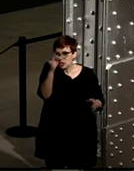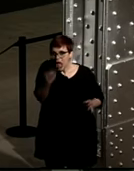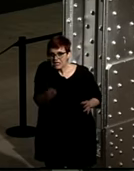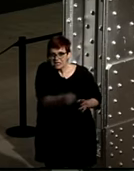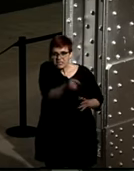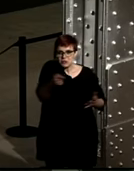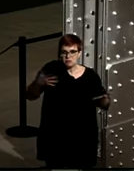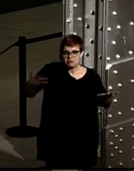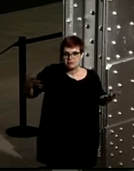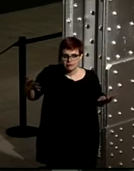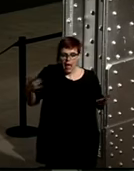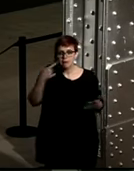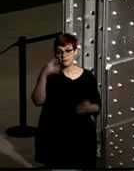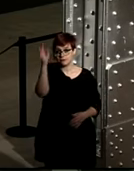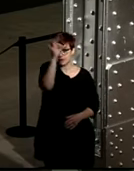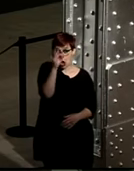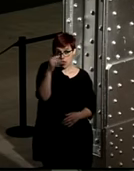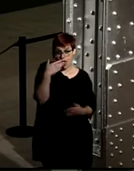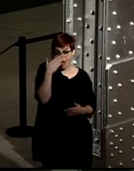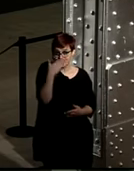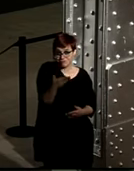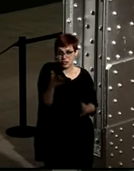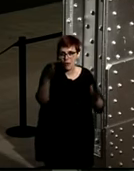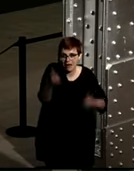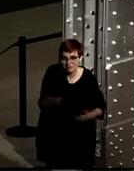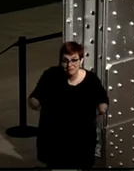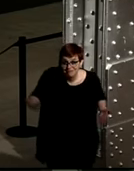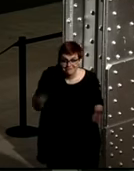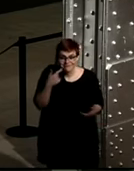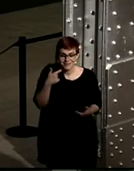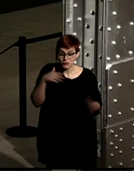¿Por qué? Oye, una teoría no tengo. No llego hasta ahí.